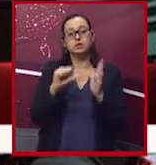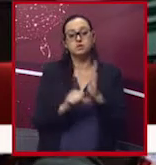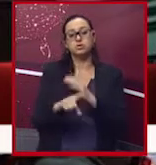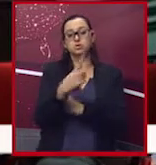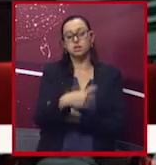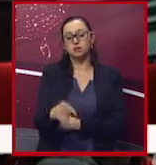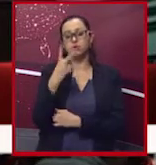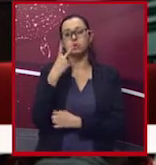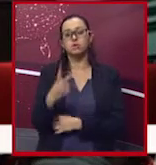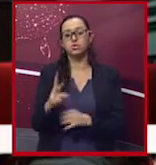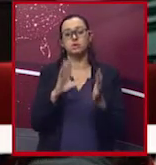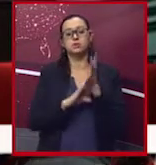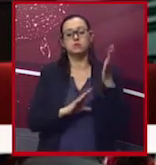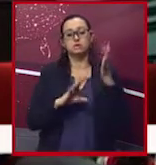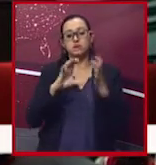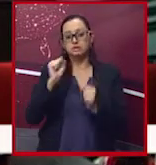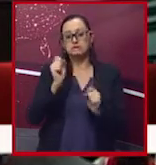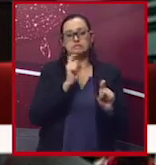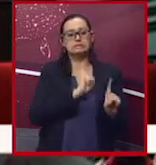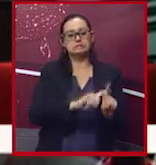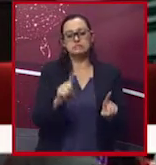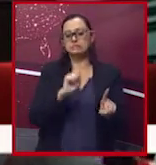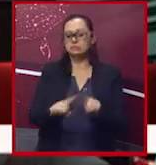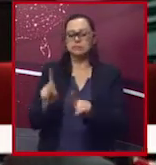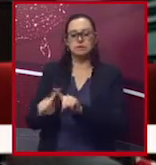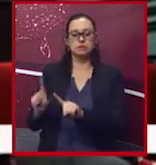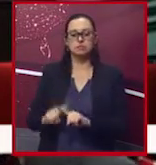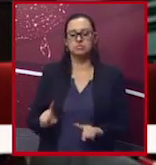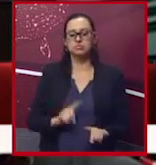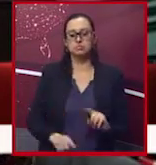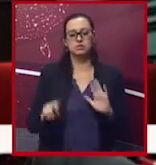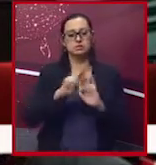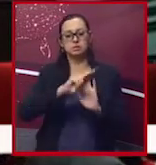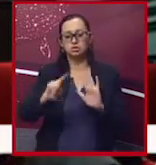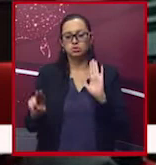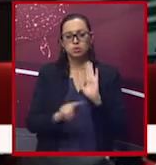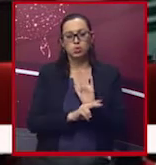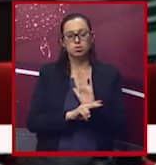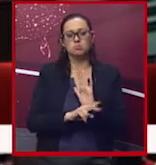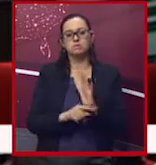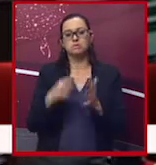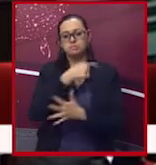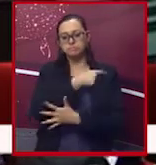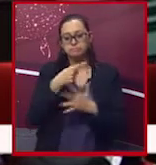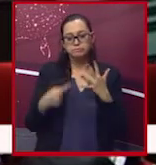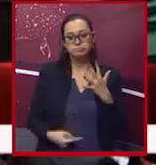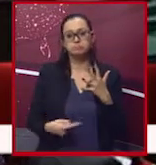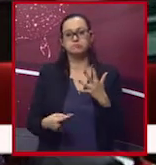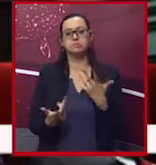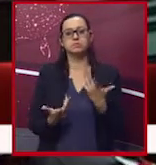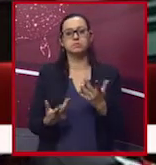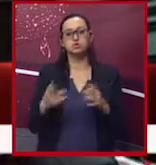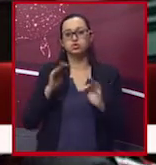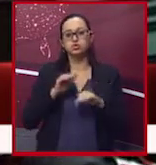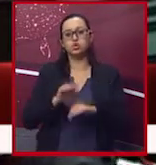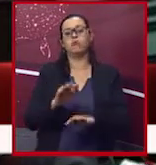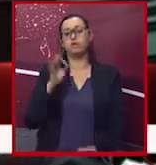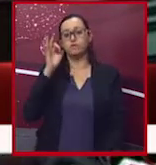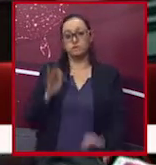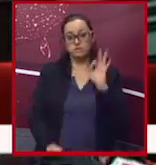constitucional, ya los demás normas que tienen que ver con la